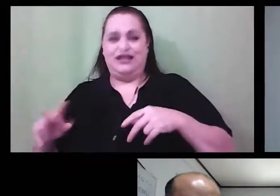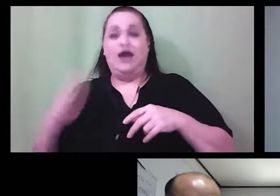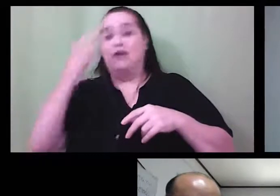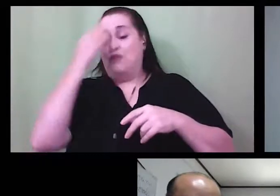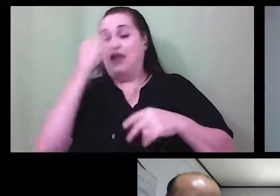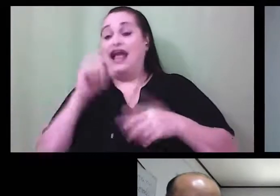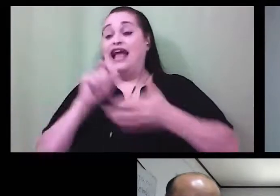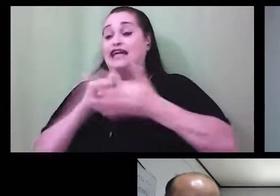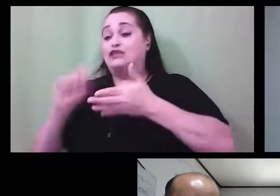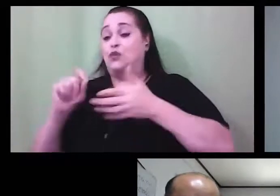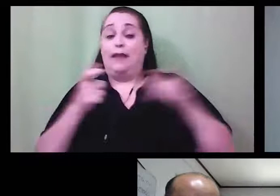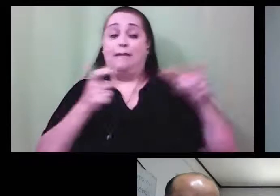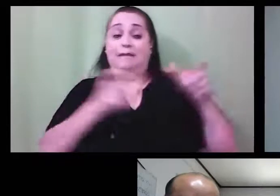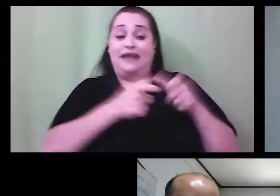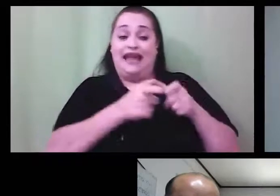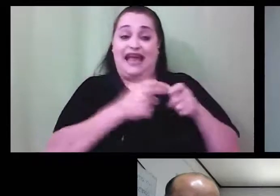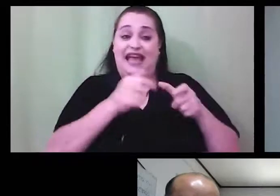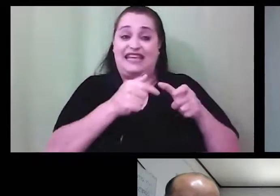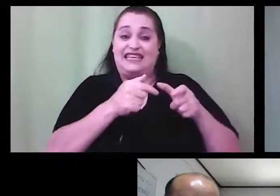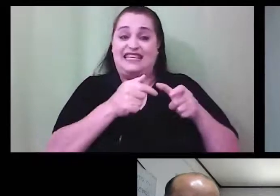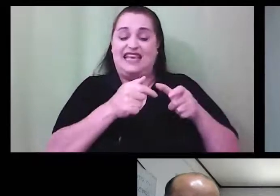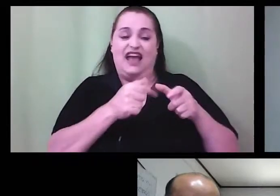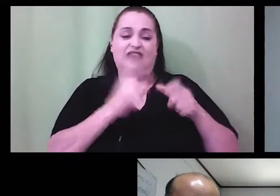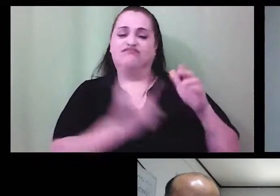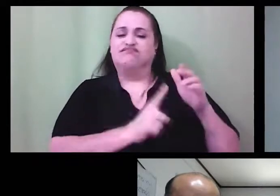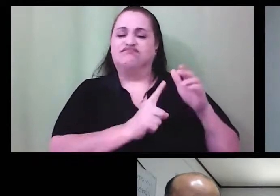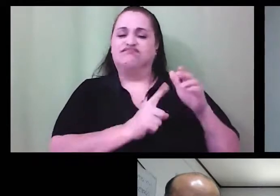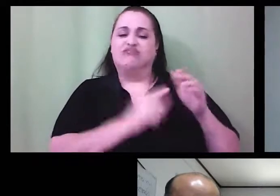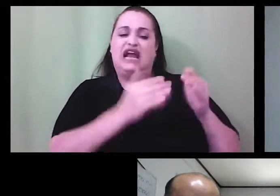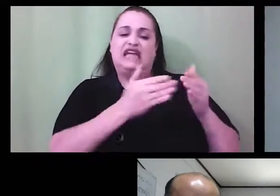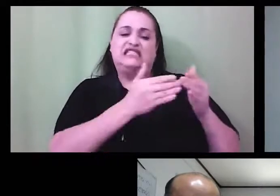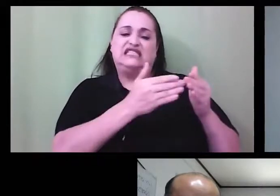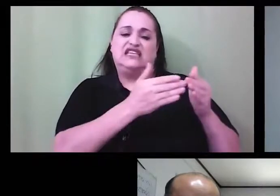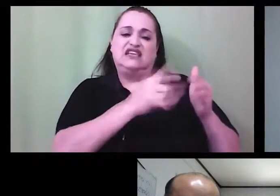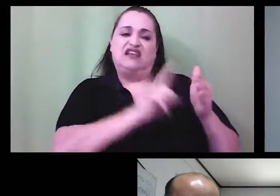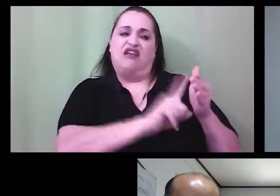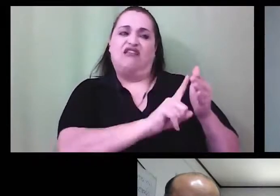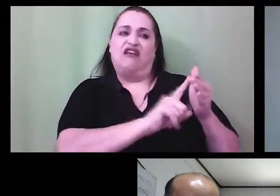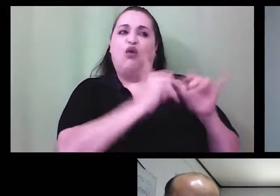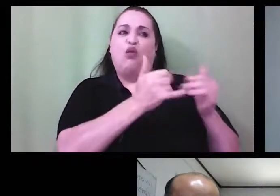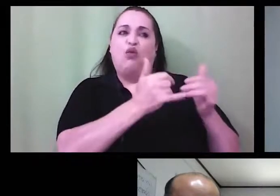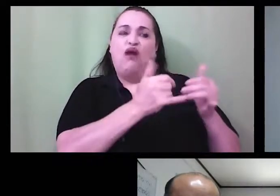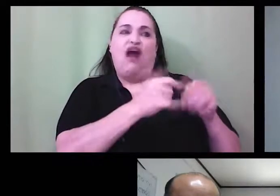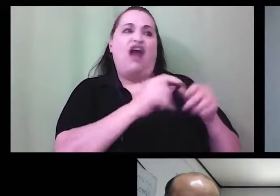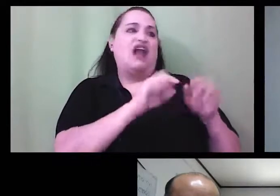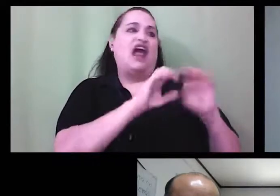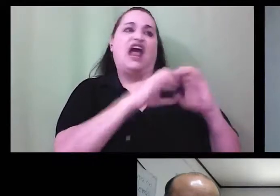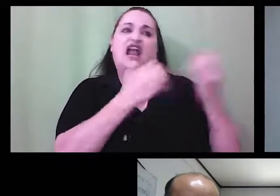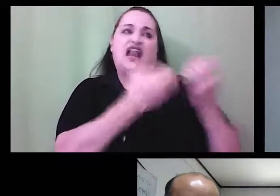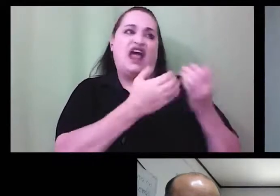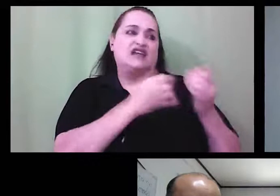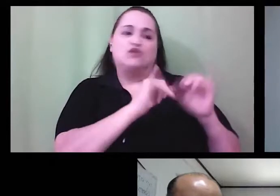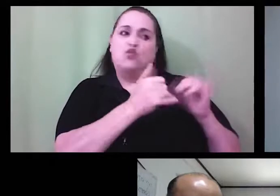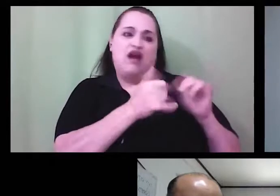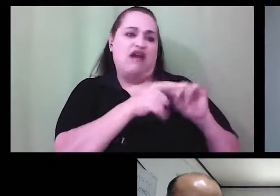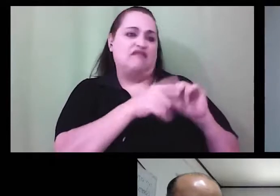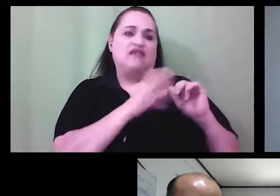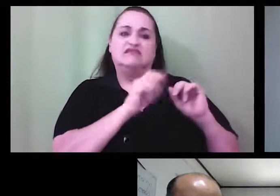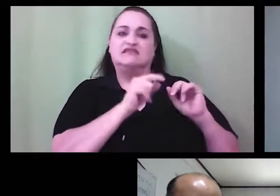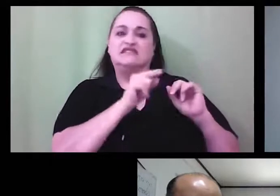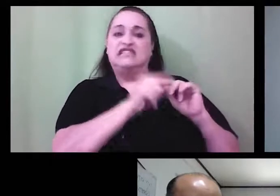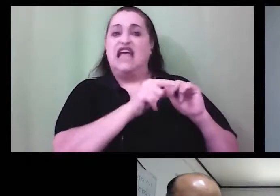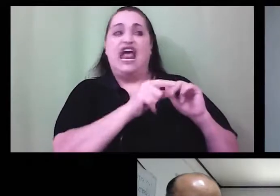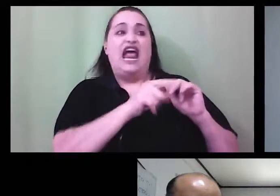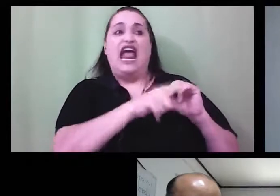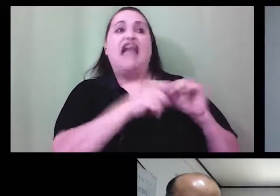escuela pequeña lo tenía relegado a una esquina. Si Carlos quería jugar en clase, jugaba. Si Carlos y